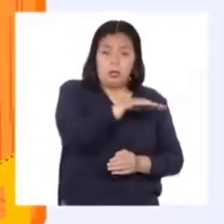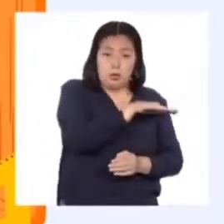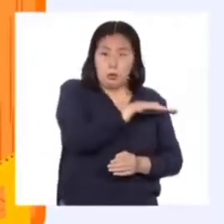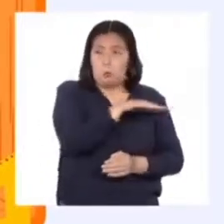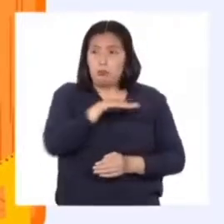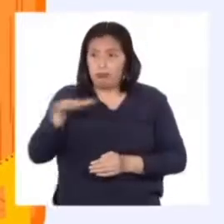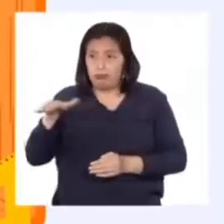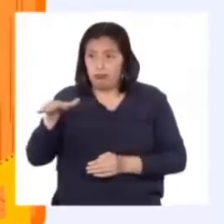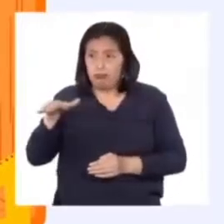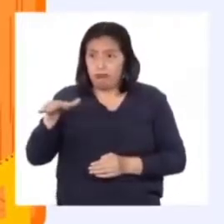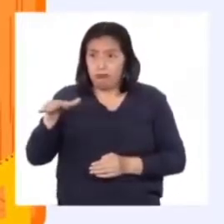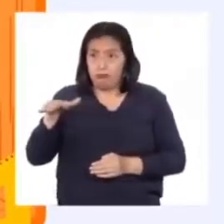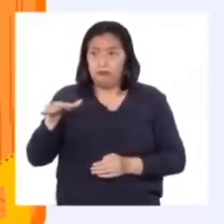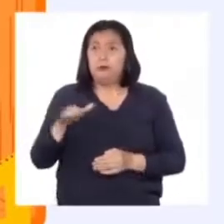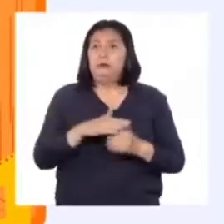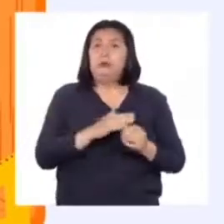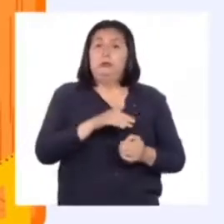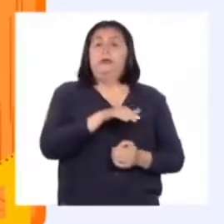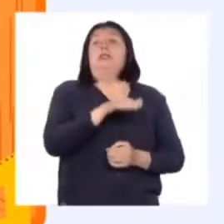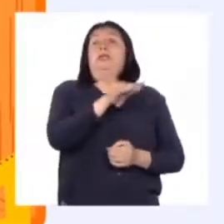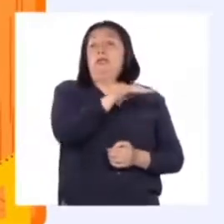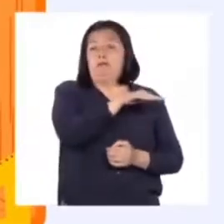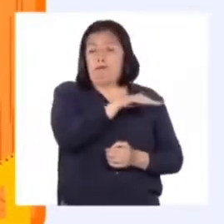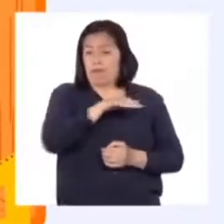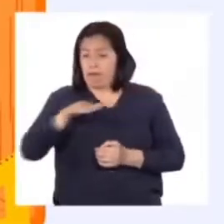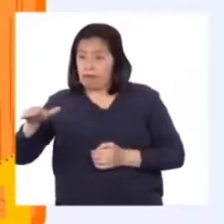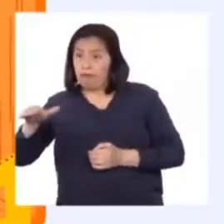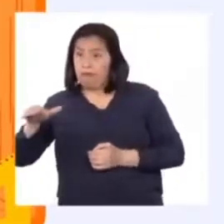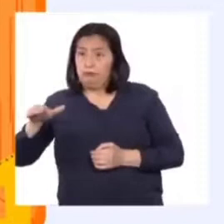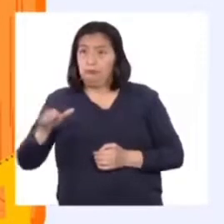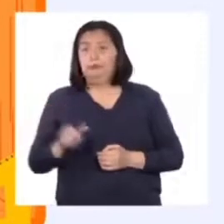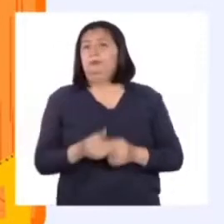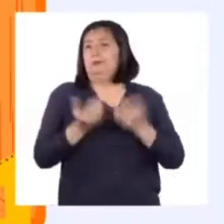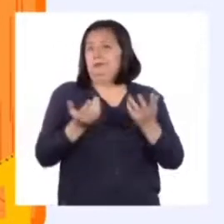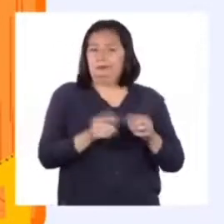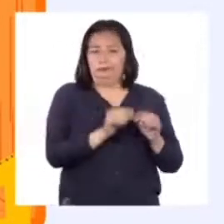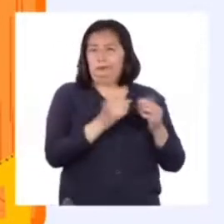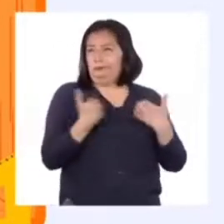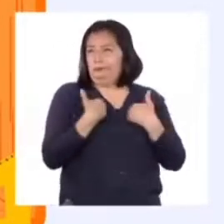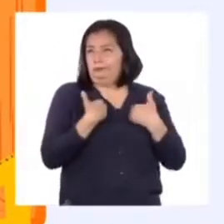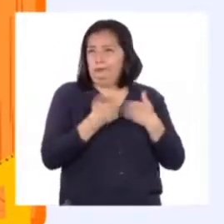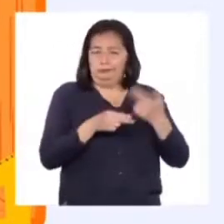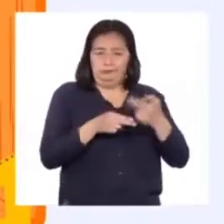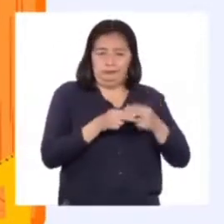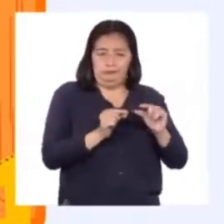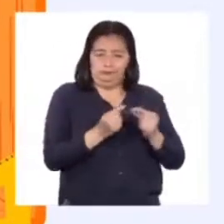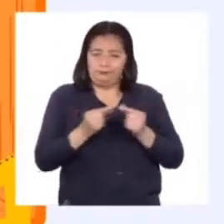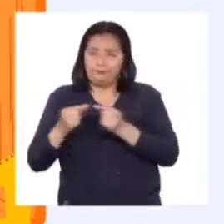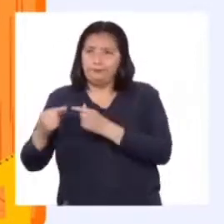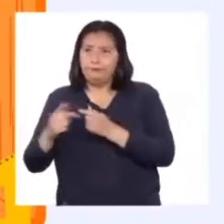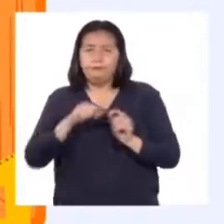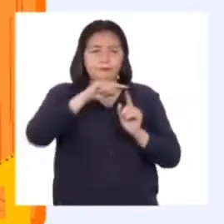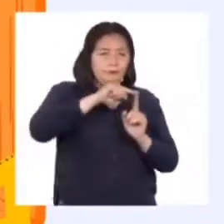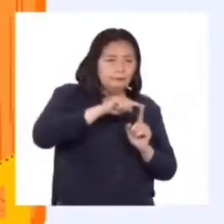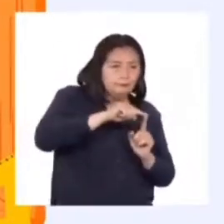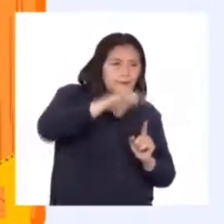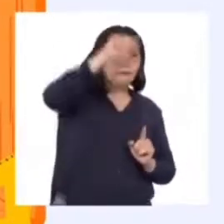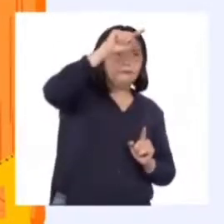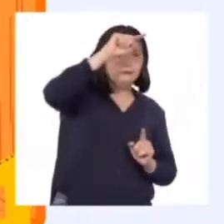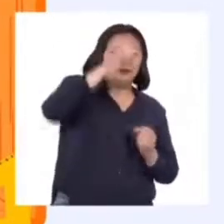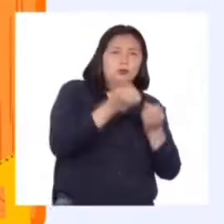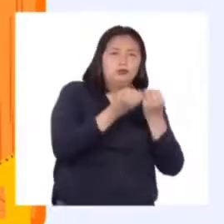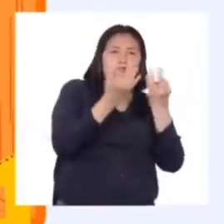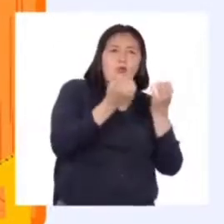otro horizontal. En el eje horizontal colocaron los tipos de animales, mientras que en el eje vertical escribieron